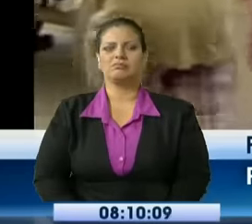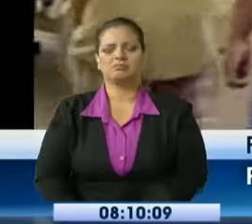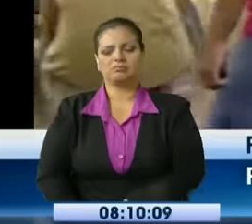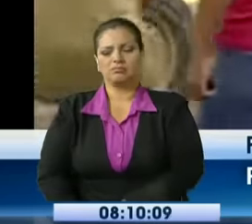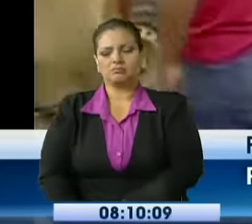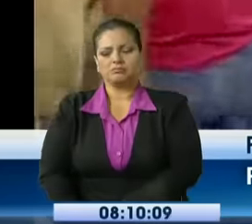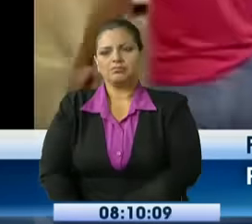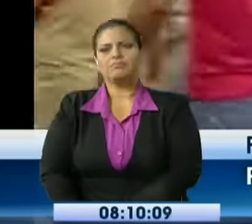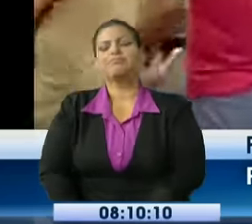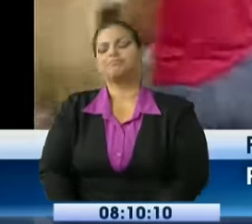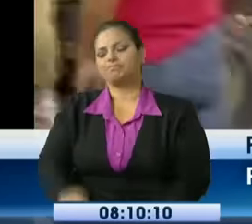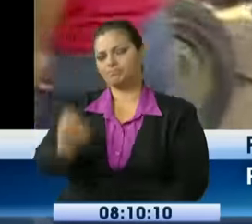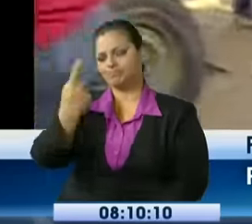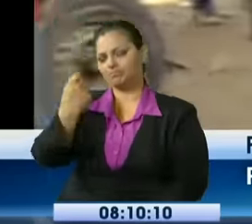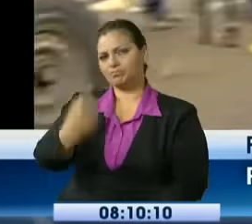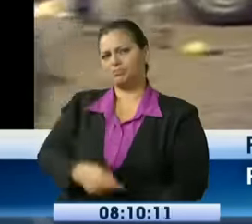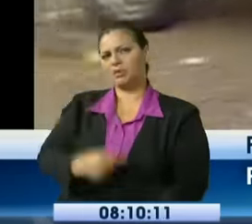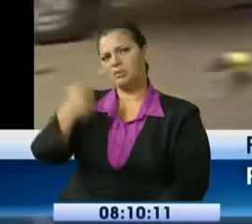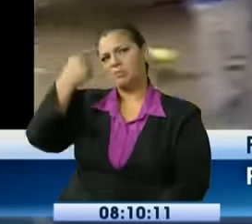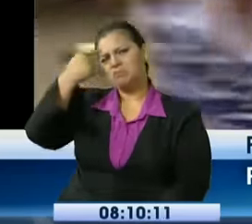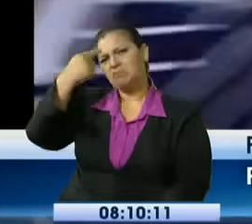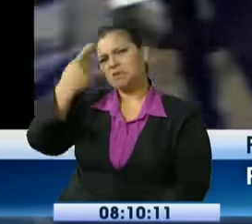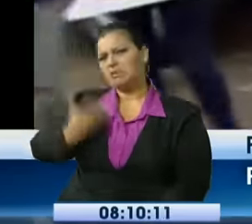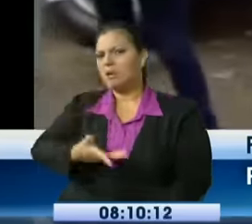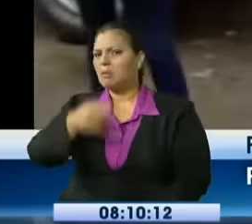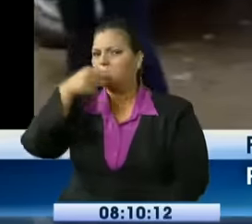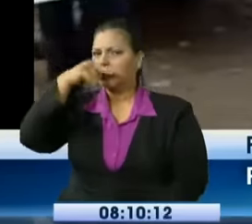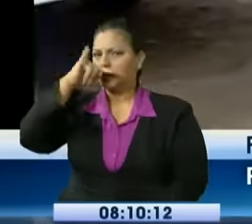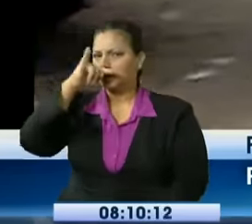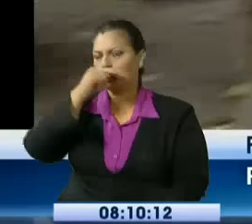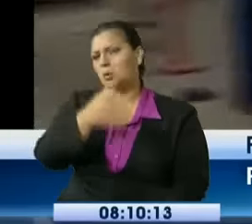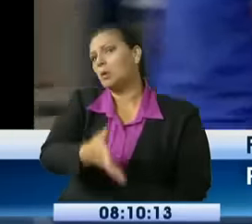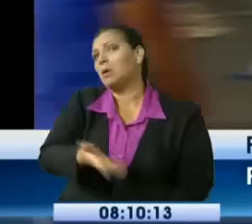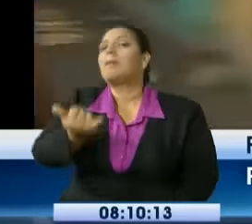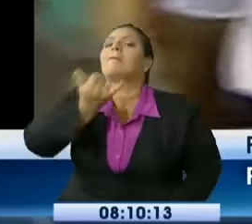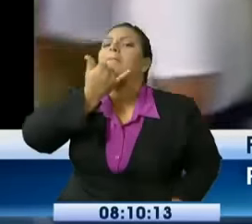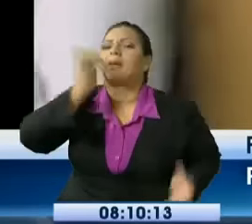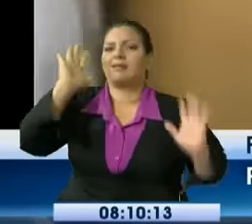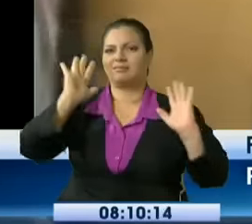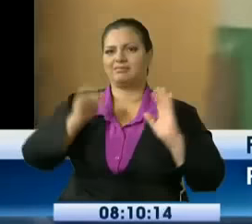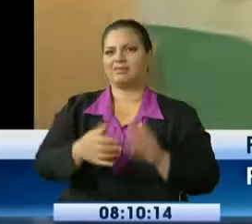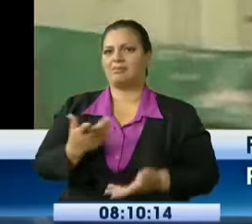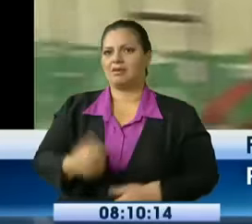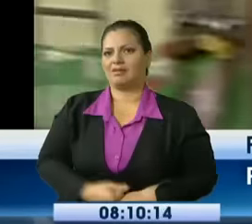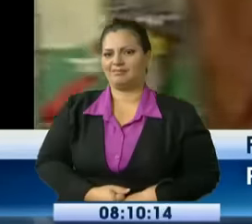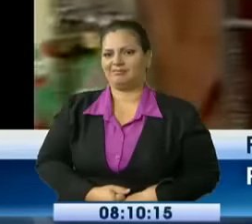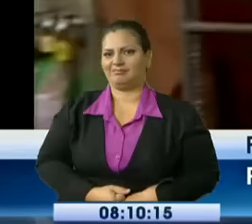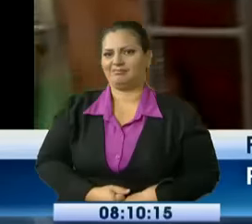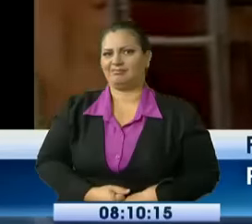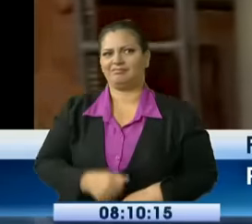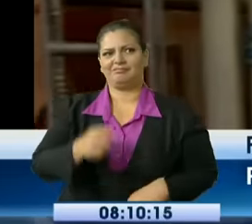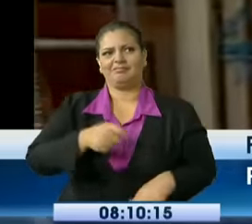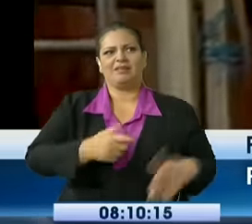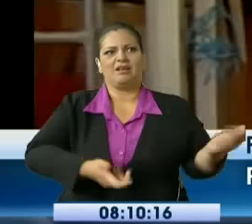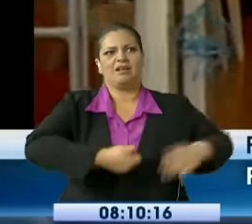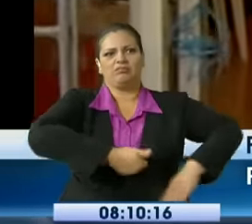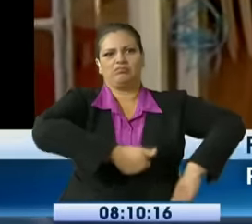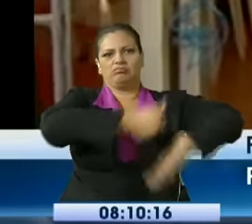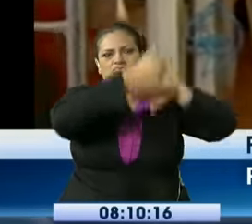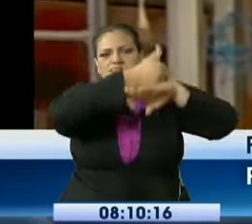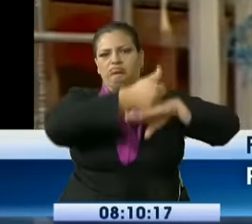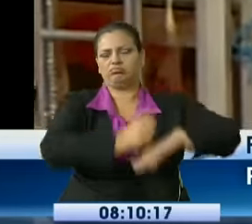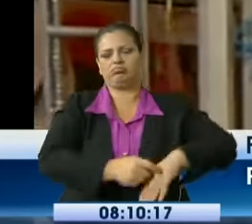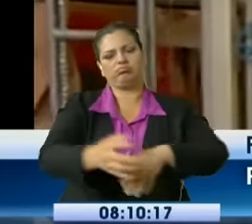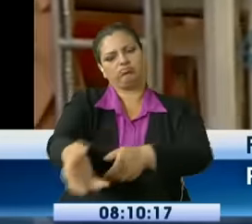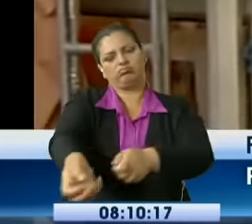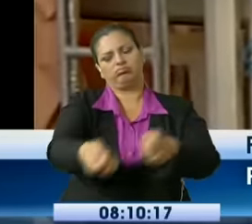sea, incluso hay juzgados de menores, hay correccionales, digo yo, ¿no? Así es, hay muchos juzgados de menores para poderlo entregar a la DINAPEN.